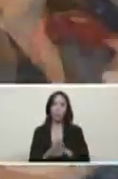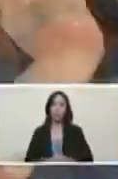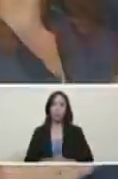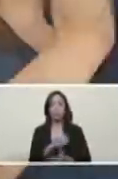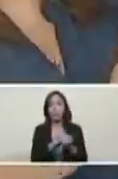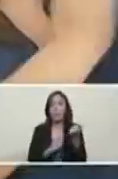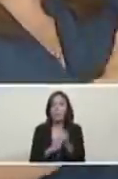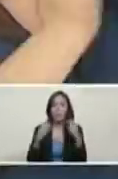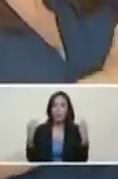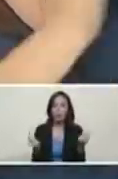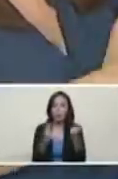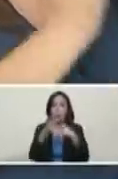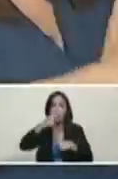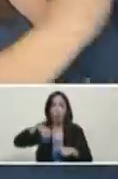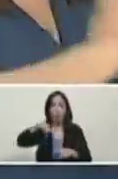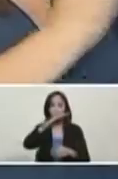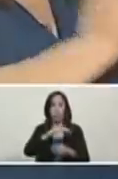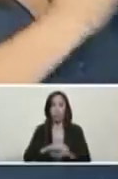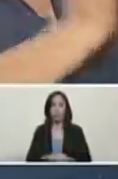apoyo activo del pueblo.